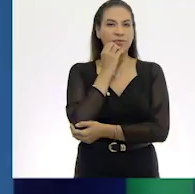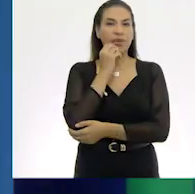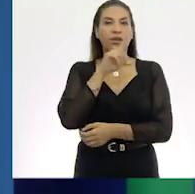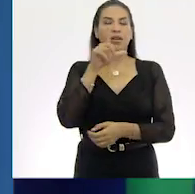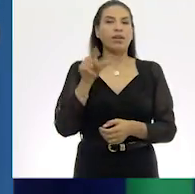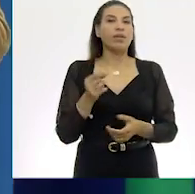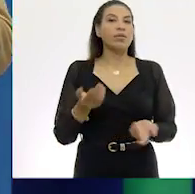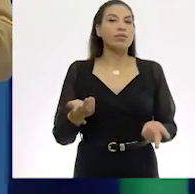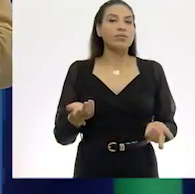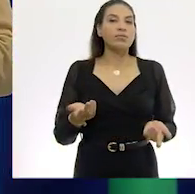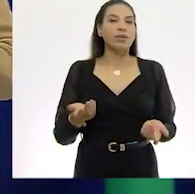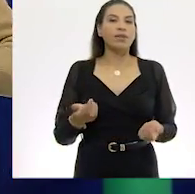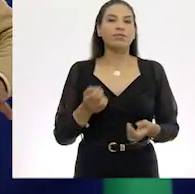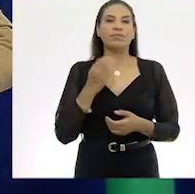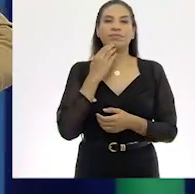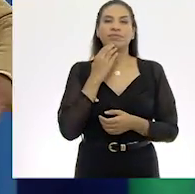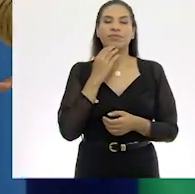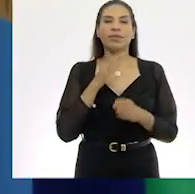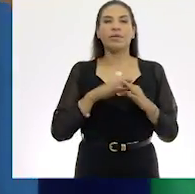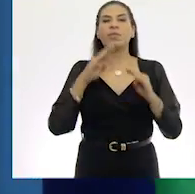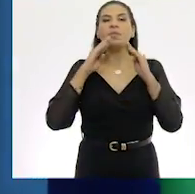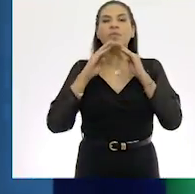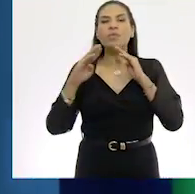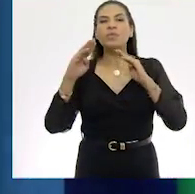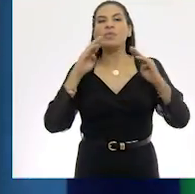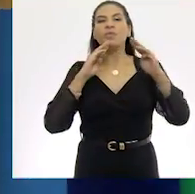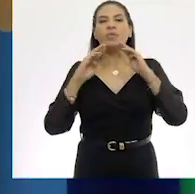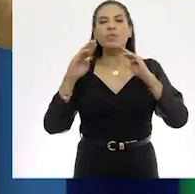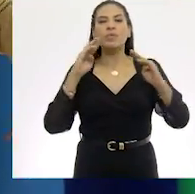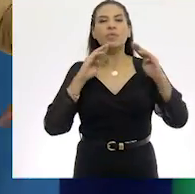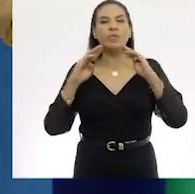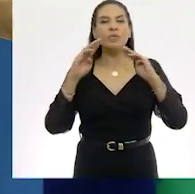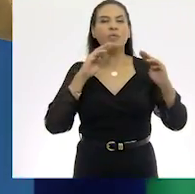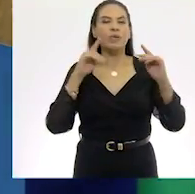Pues empieza a mugir.